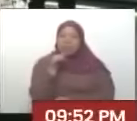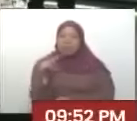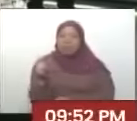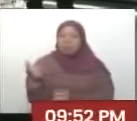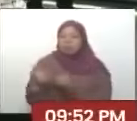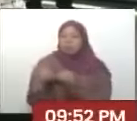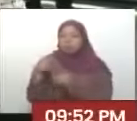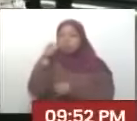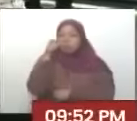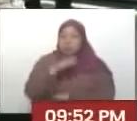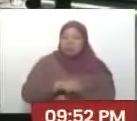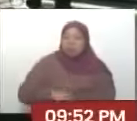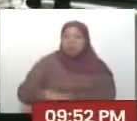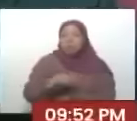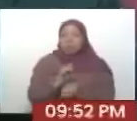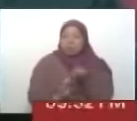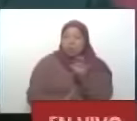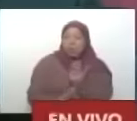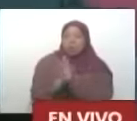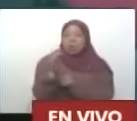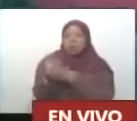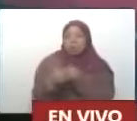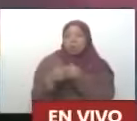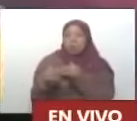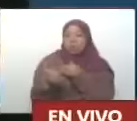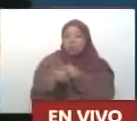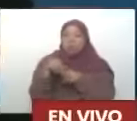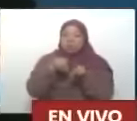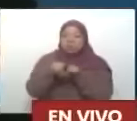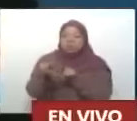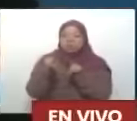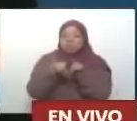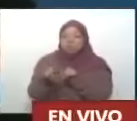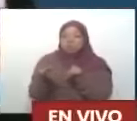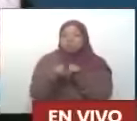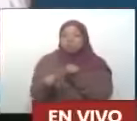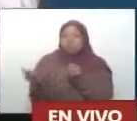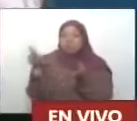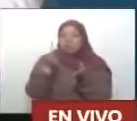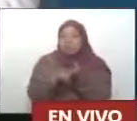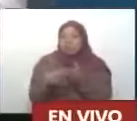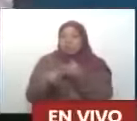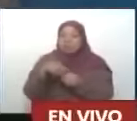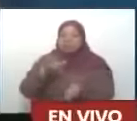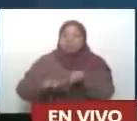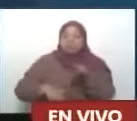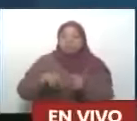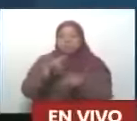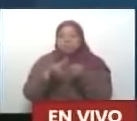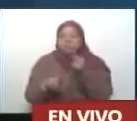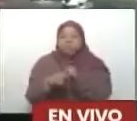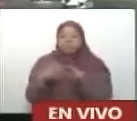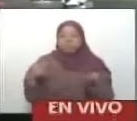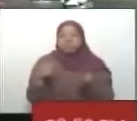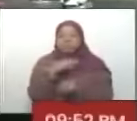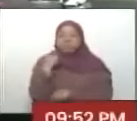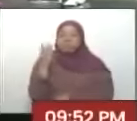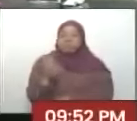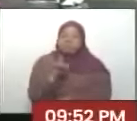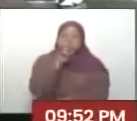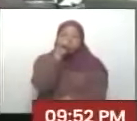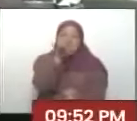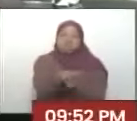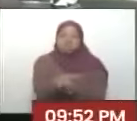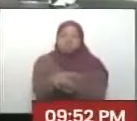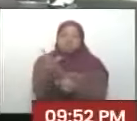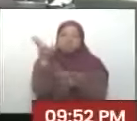Nuestro pueblo se crece. Si intentan provocarnos con rumores de guerra, nosotros repicamos con tambores de paz. Si intentan callarnos, gritemos